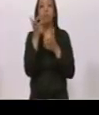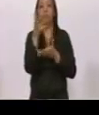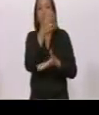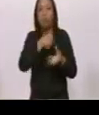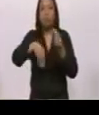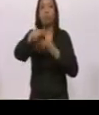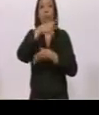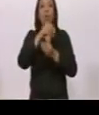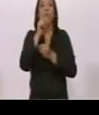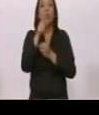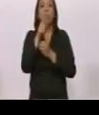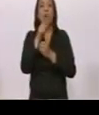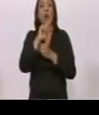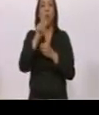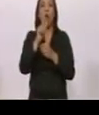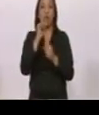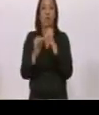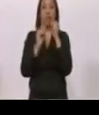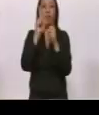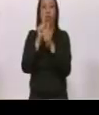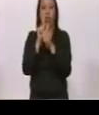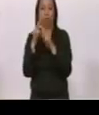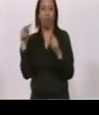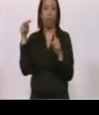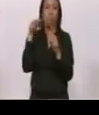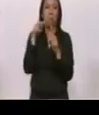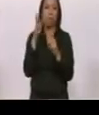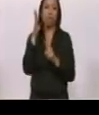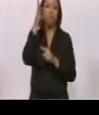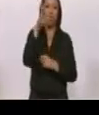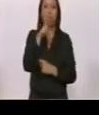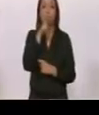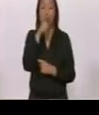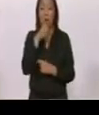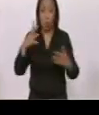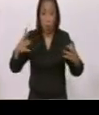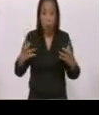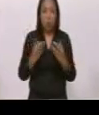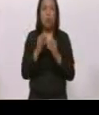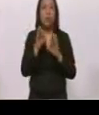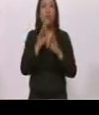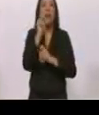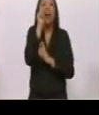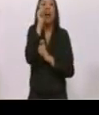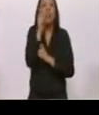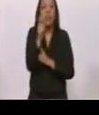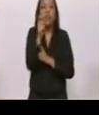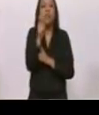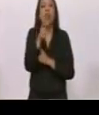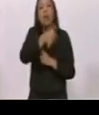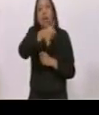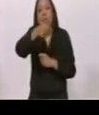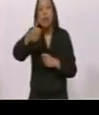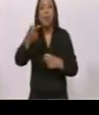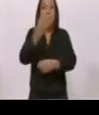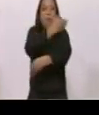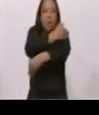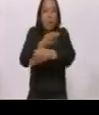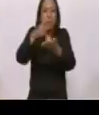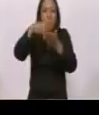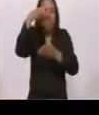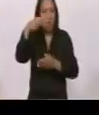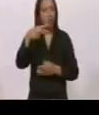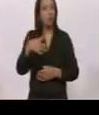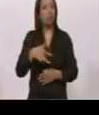y proyección internacional. Trabajemos por la realización y felicidad de las familias